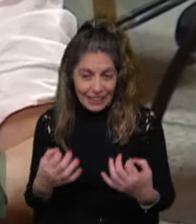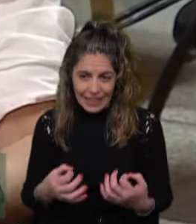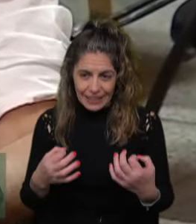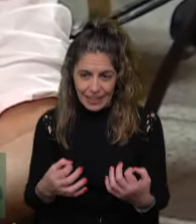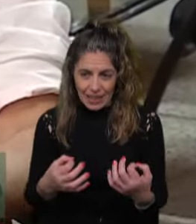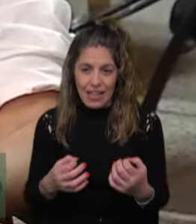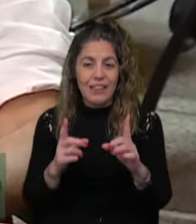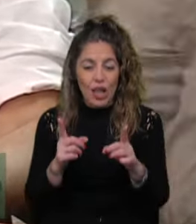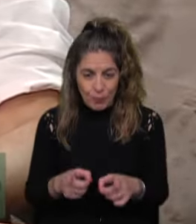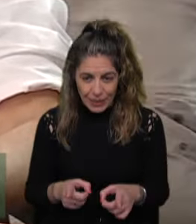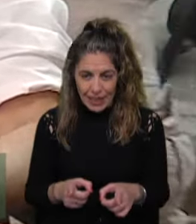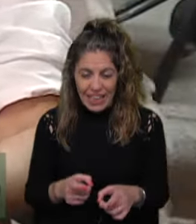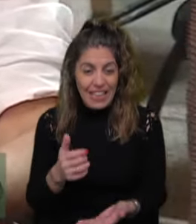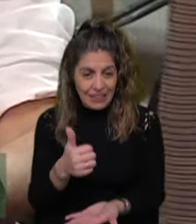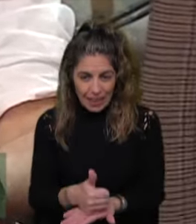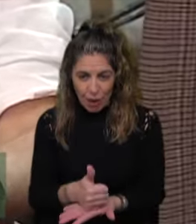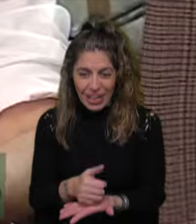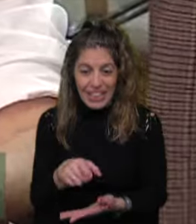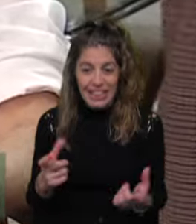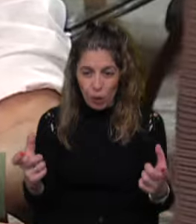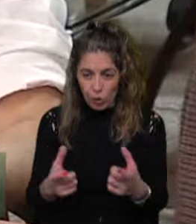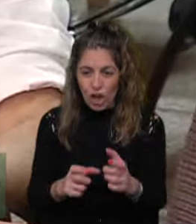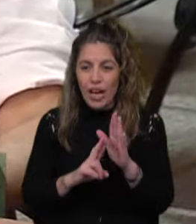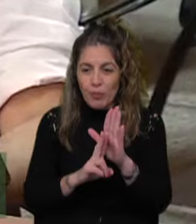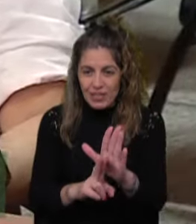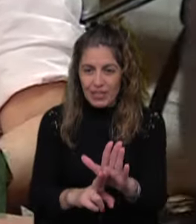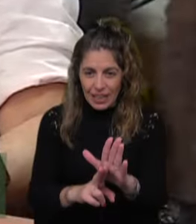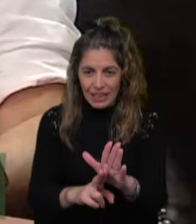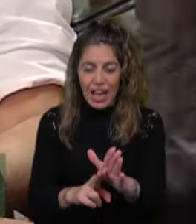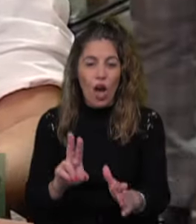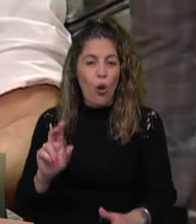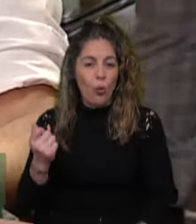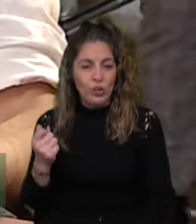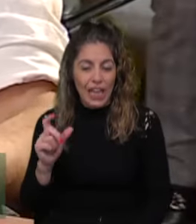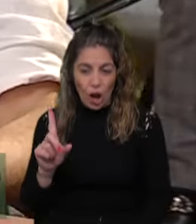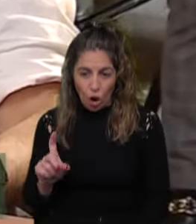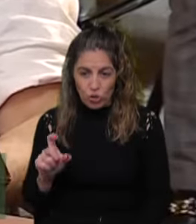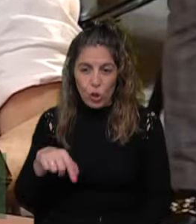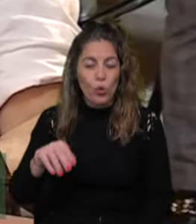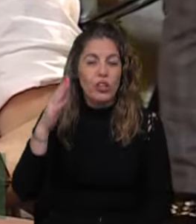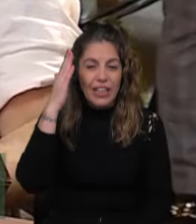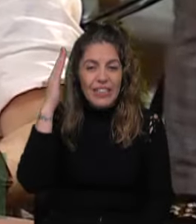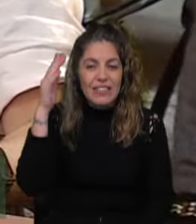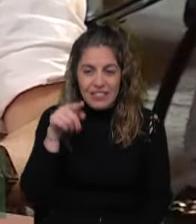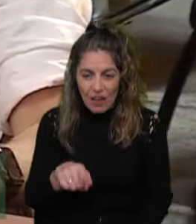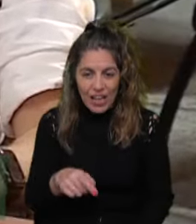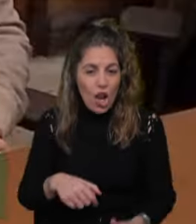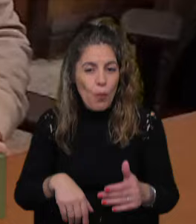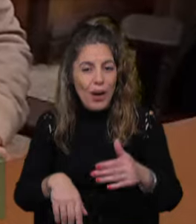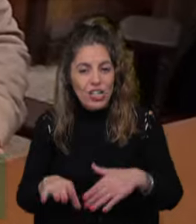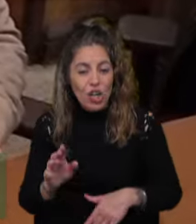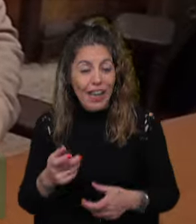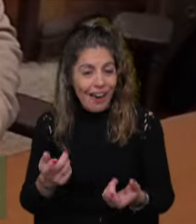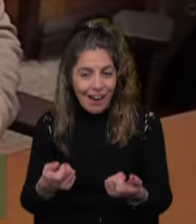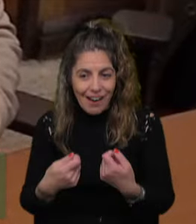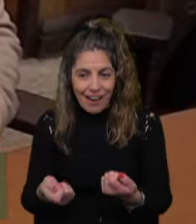que también estaban presentes en esta reunión representantes de UTE y de OCE. Como ustedes saben, estos son de los mayores